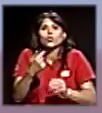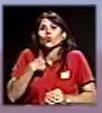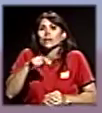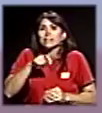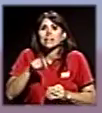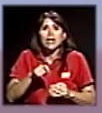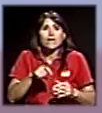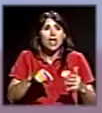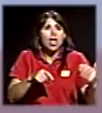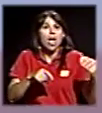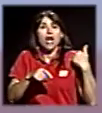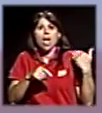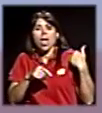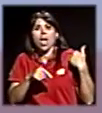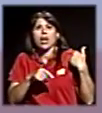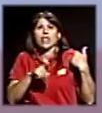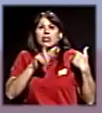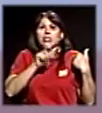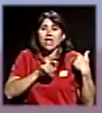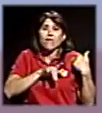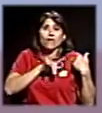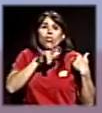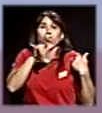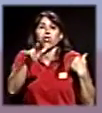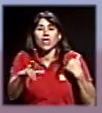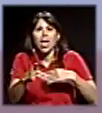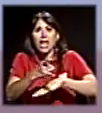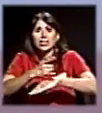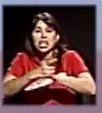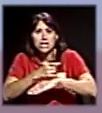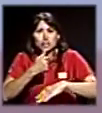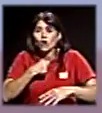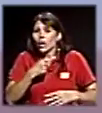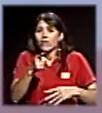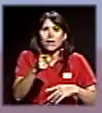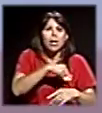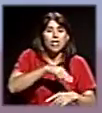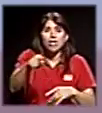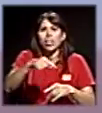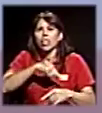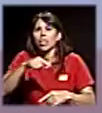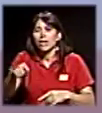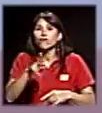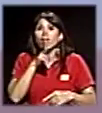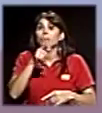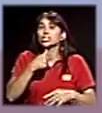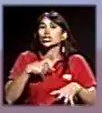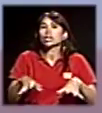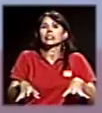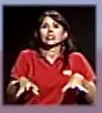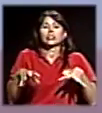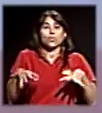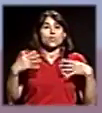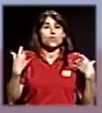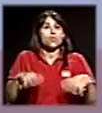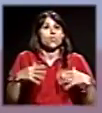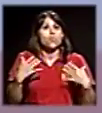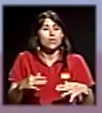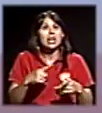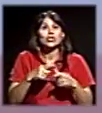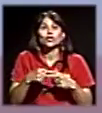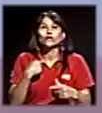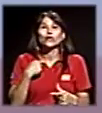un golpe de est en Haití es decir realmente un nivel de estrés muy muy alto y me volví